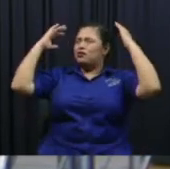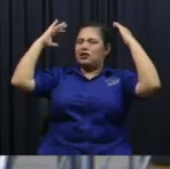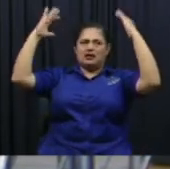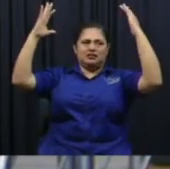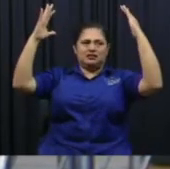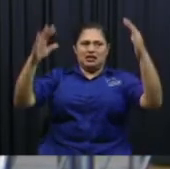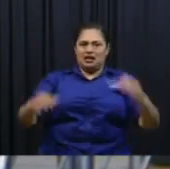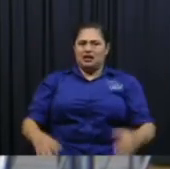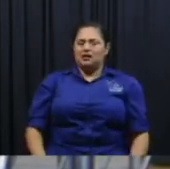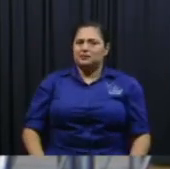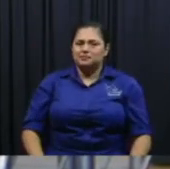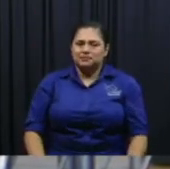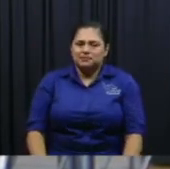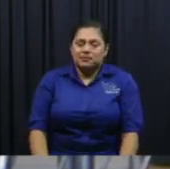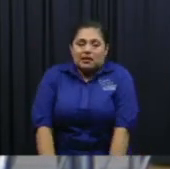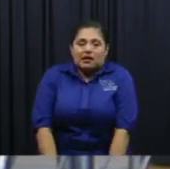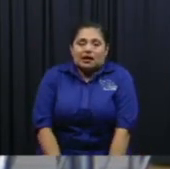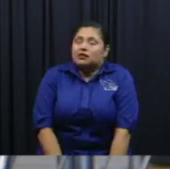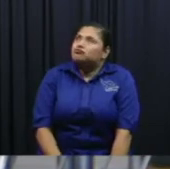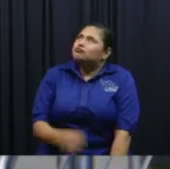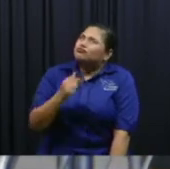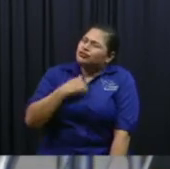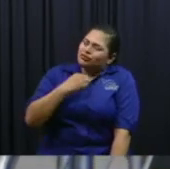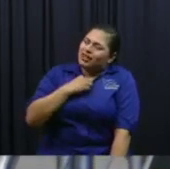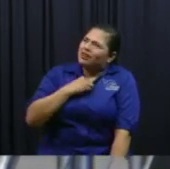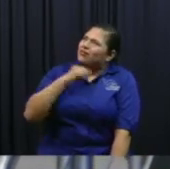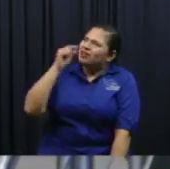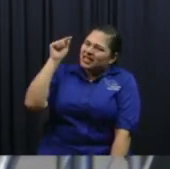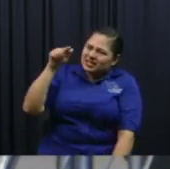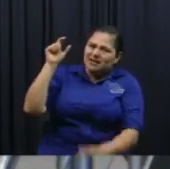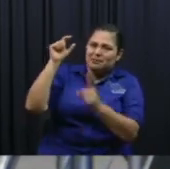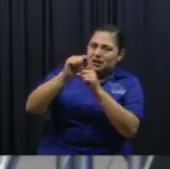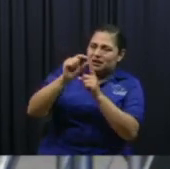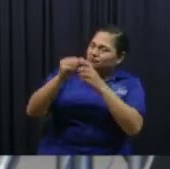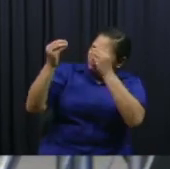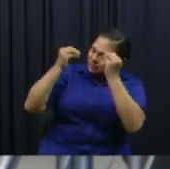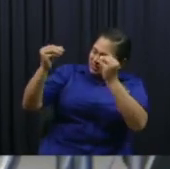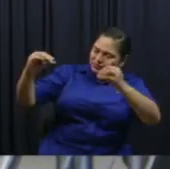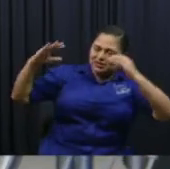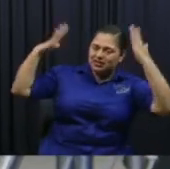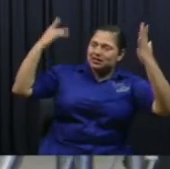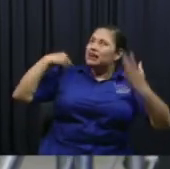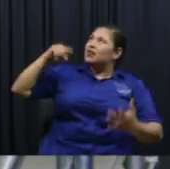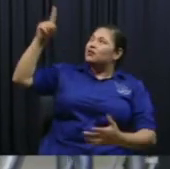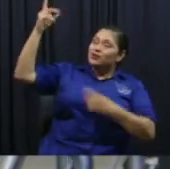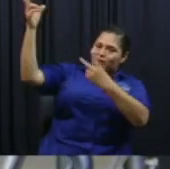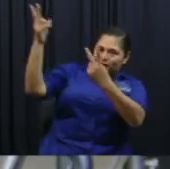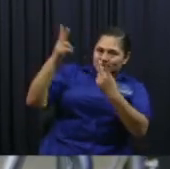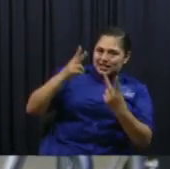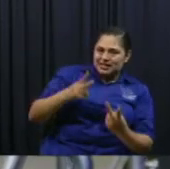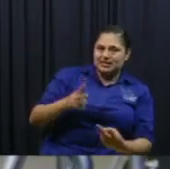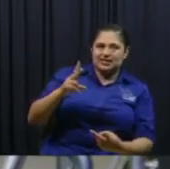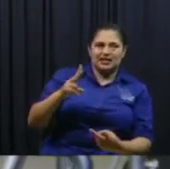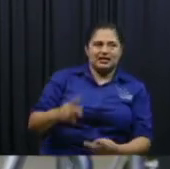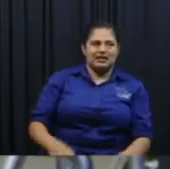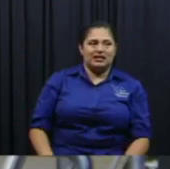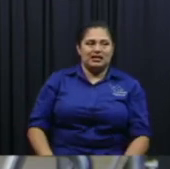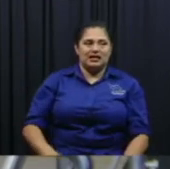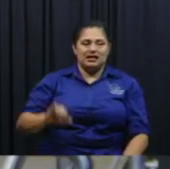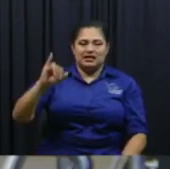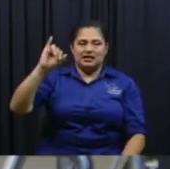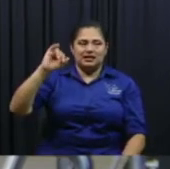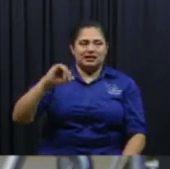Quiero la abundancia de grano y de mosto pero yo quiero esa palabra abundancia para la que tú viniste según San Juan estoy